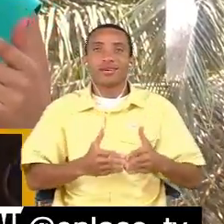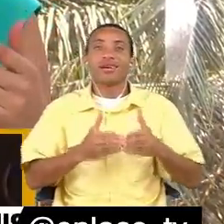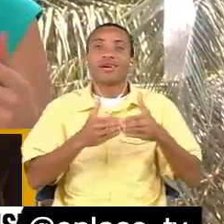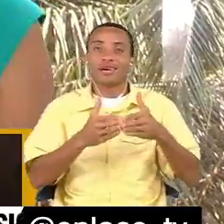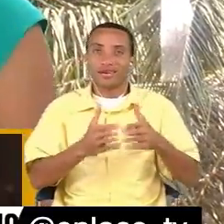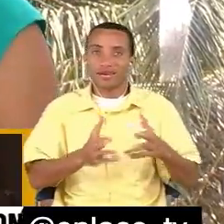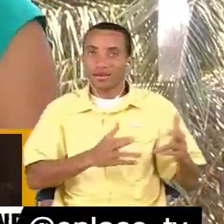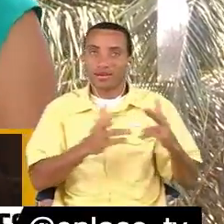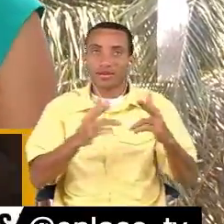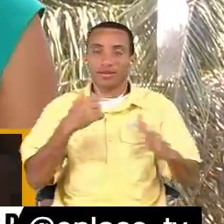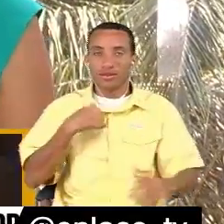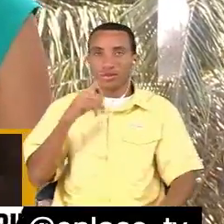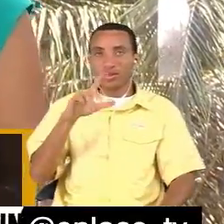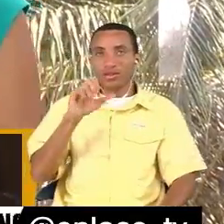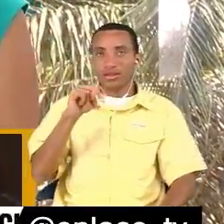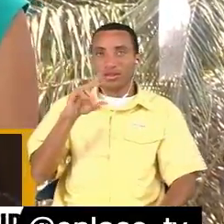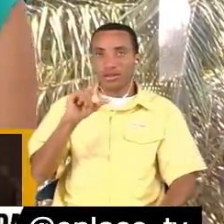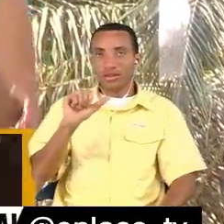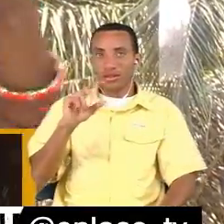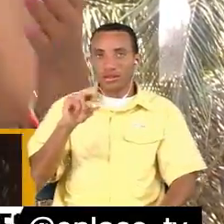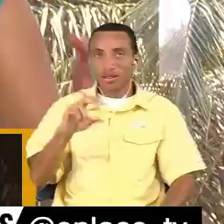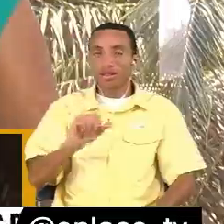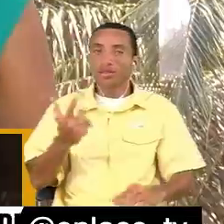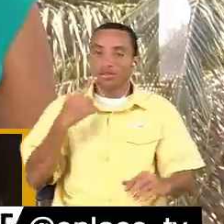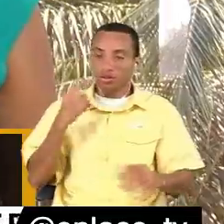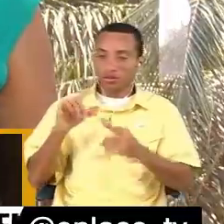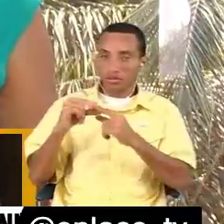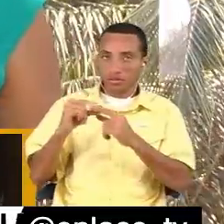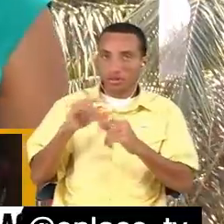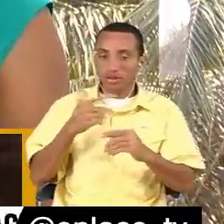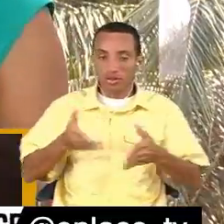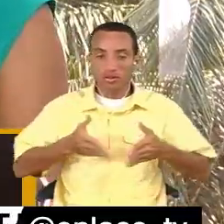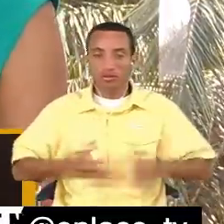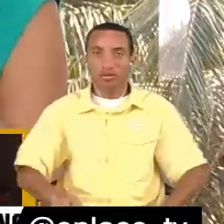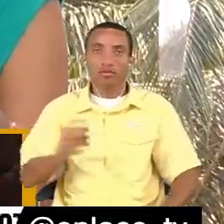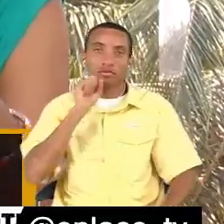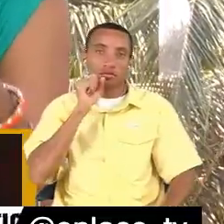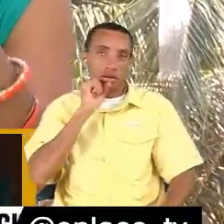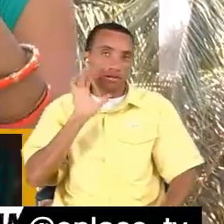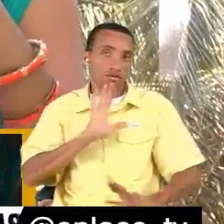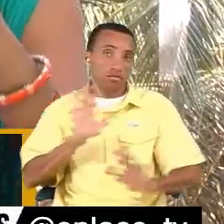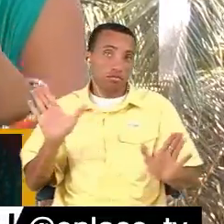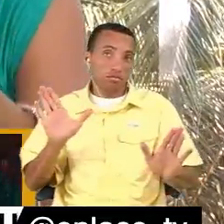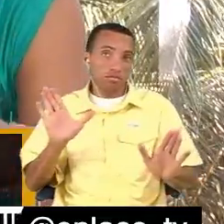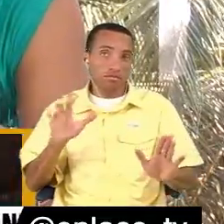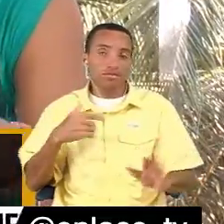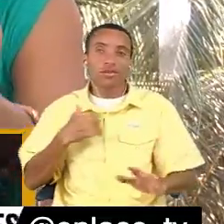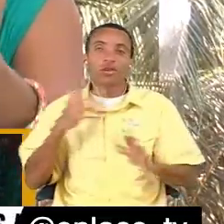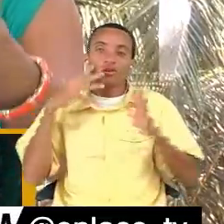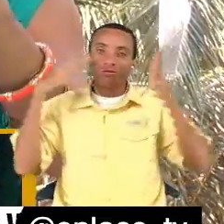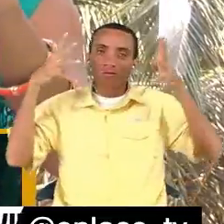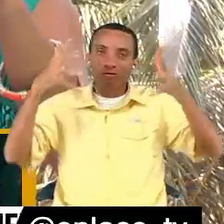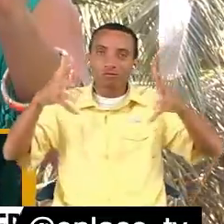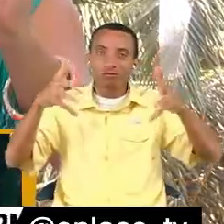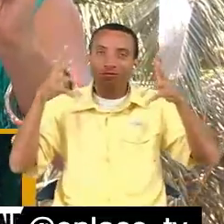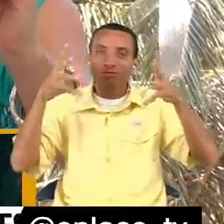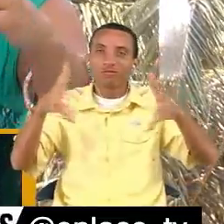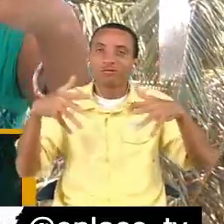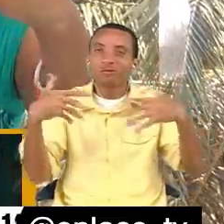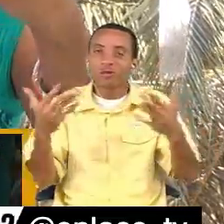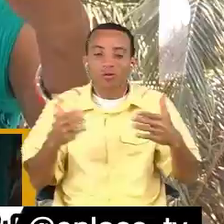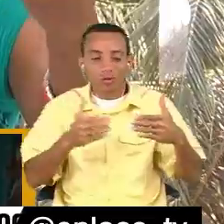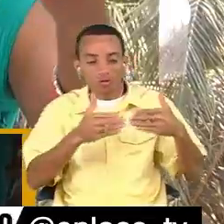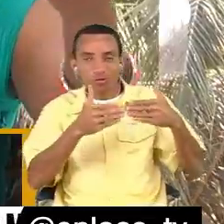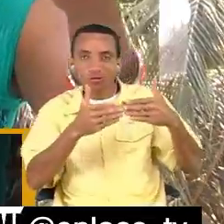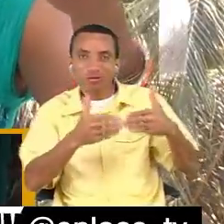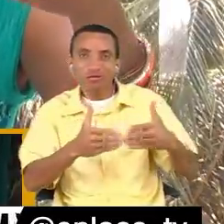Yo soy Lena, soy la prima de Magda, y pues yo sí soy barranqueña de pura cepa. Entonces yo le vengo a enseñar a ella un poco de navegación, y